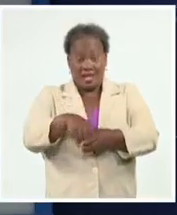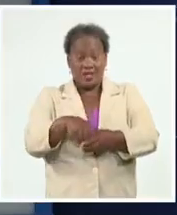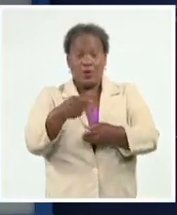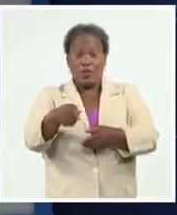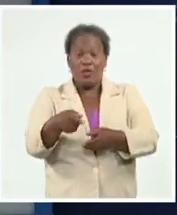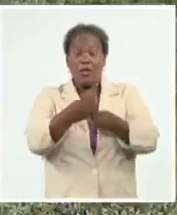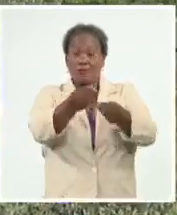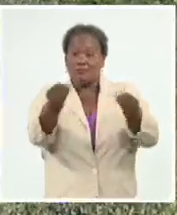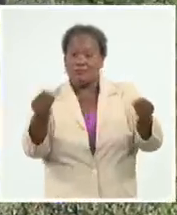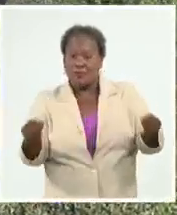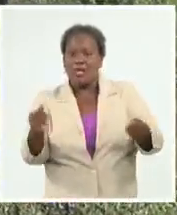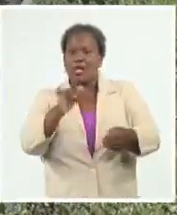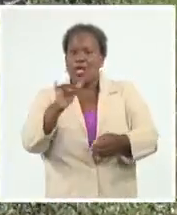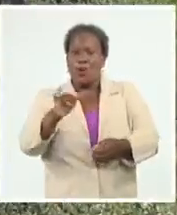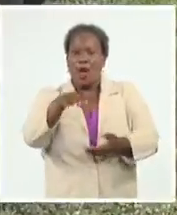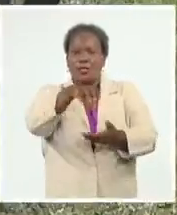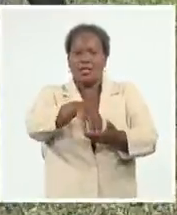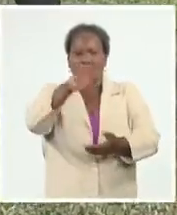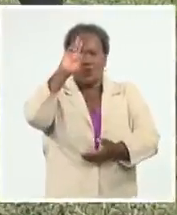centros de salud.